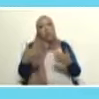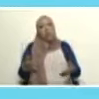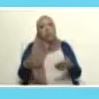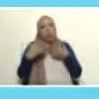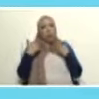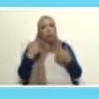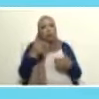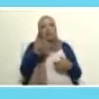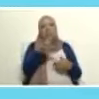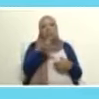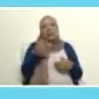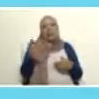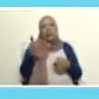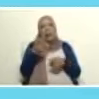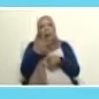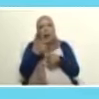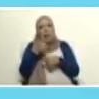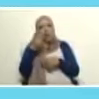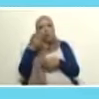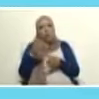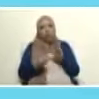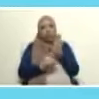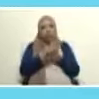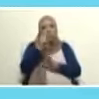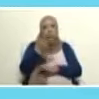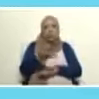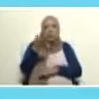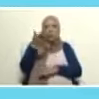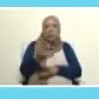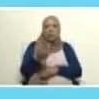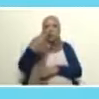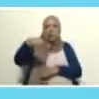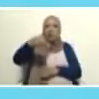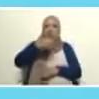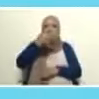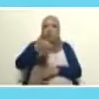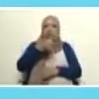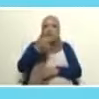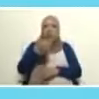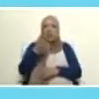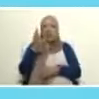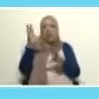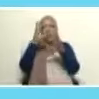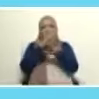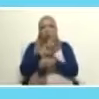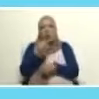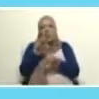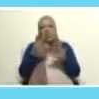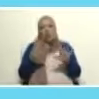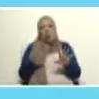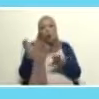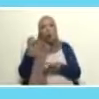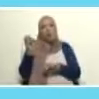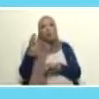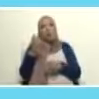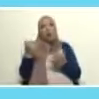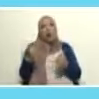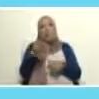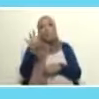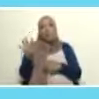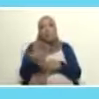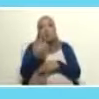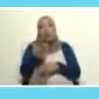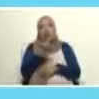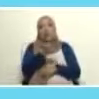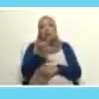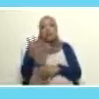grados. En esta época, en la tarde, en un noviembre cualquiera, 24 grados, y en la noche 18. Ahora hace 33